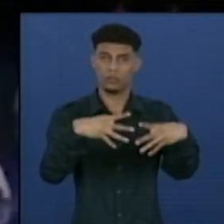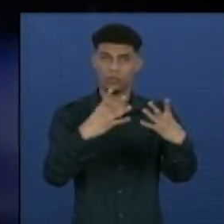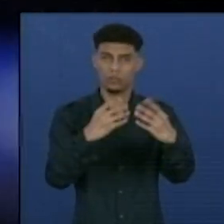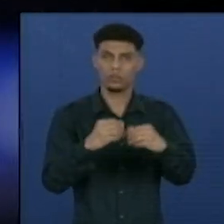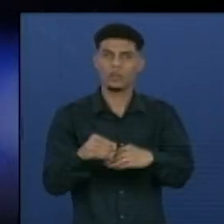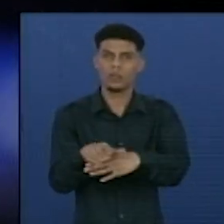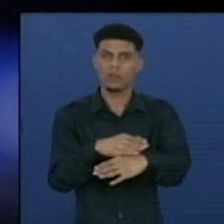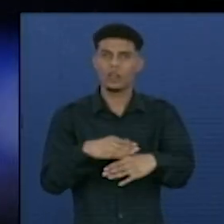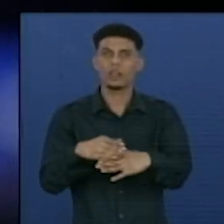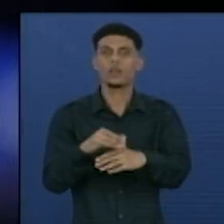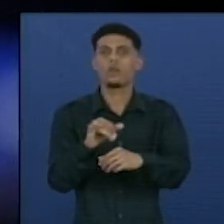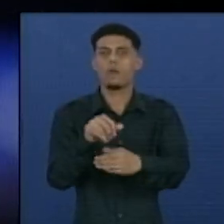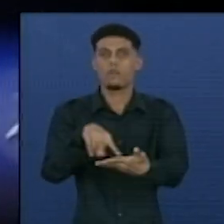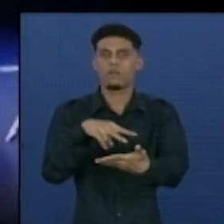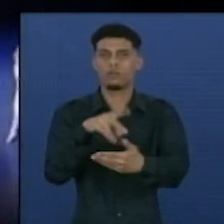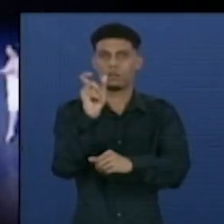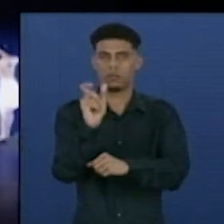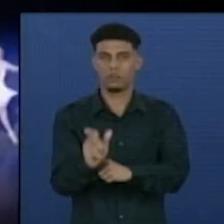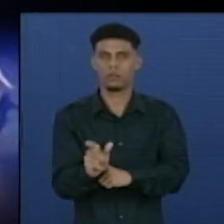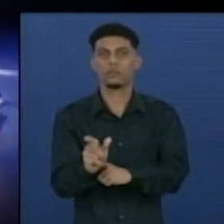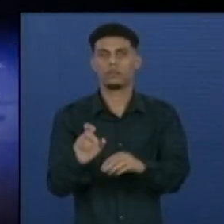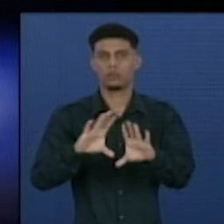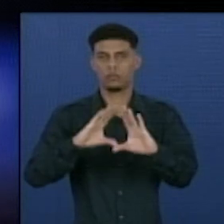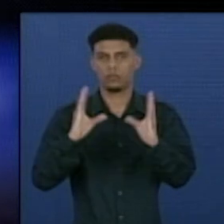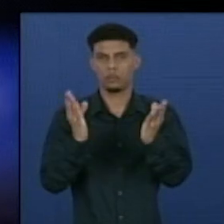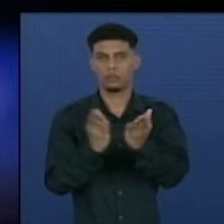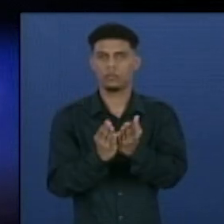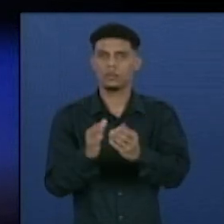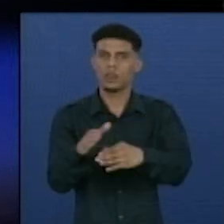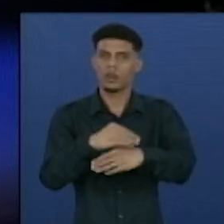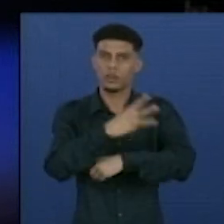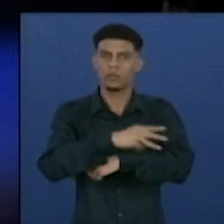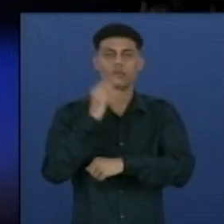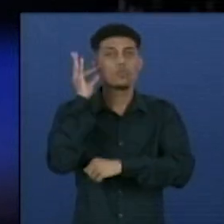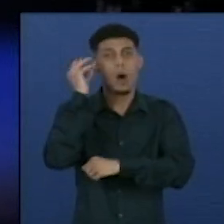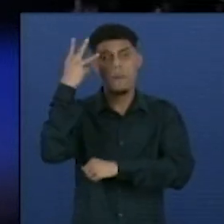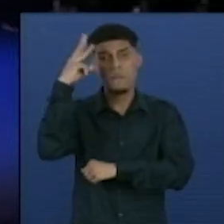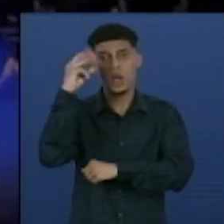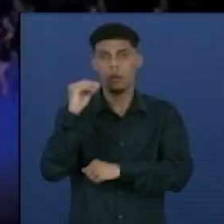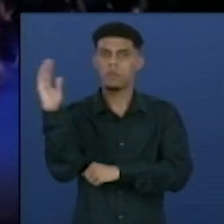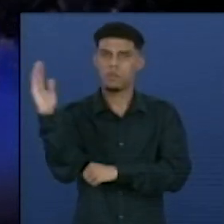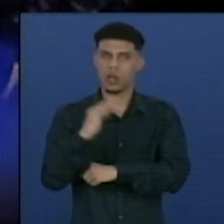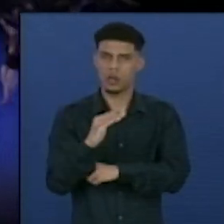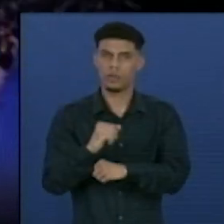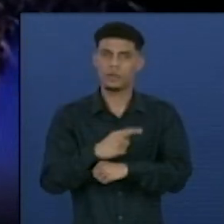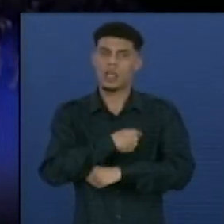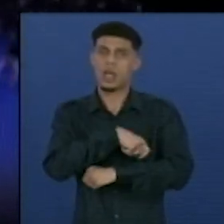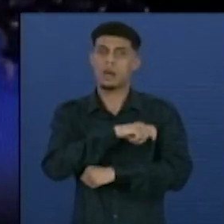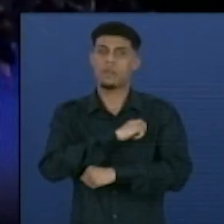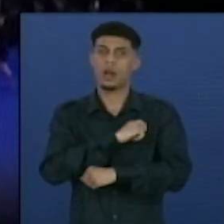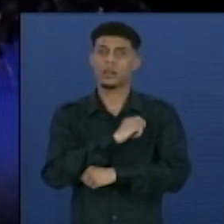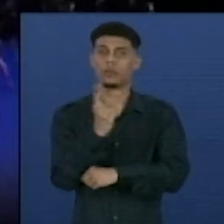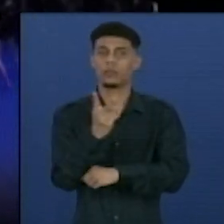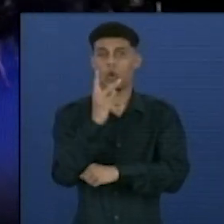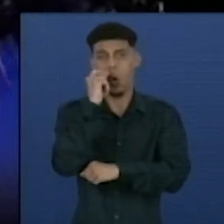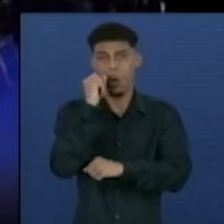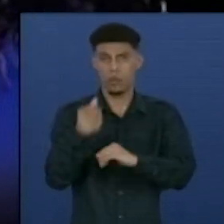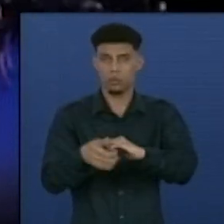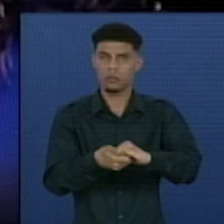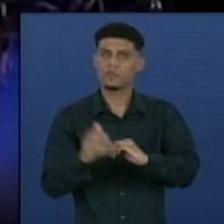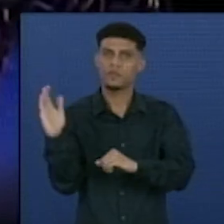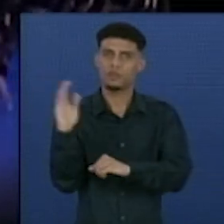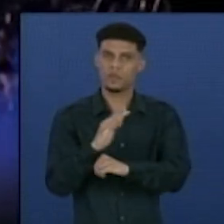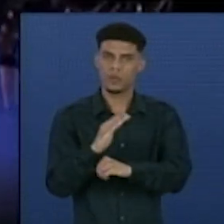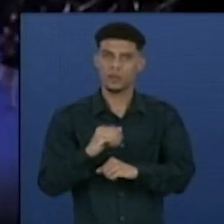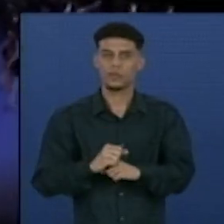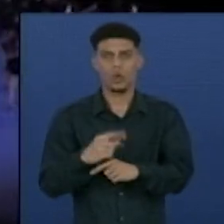protagonizadas por figuras relevantes del universo danzario actual, como la mexicana Elisa Carrillo, los españoles Joaquín de Luz y Patricia